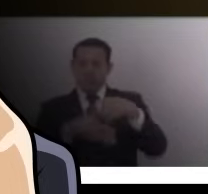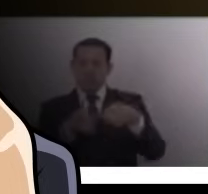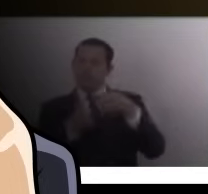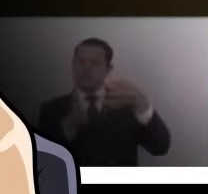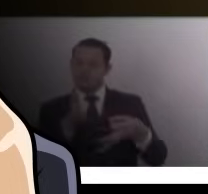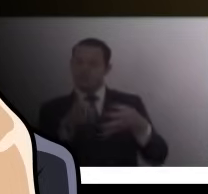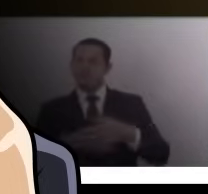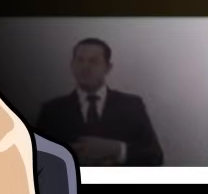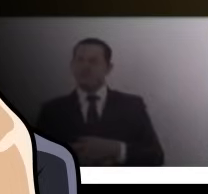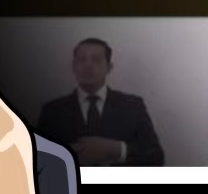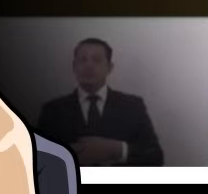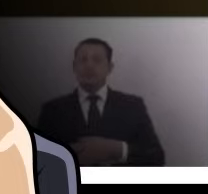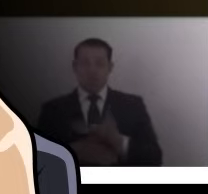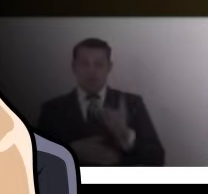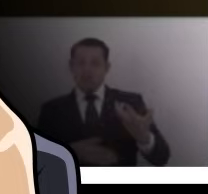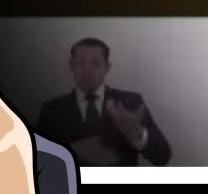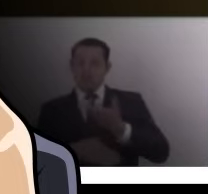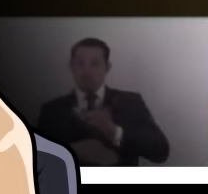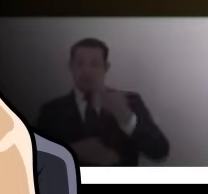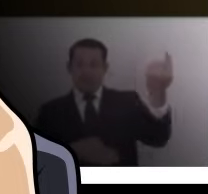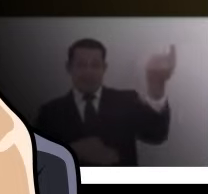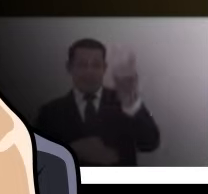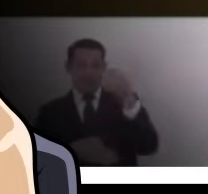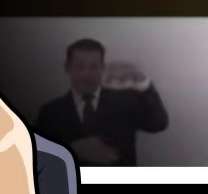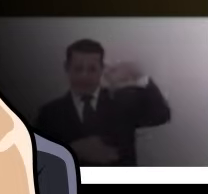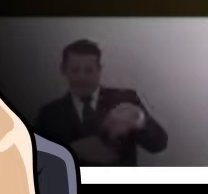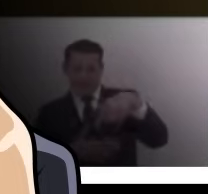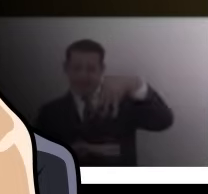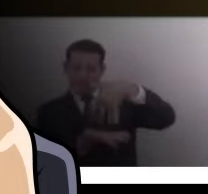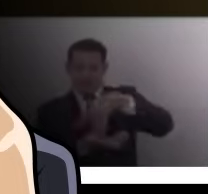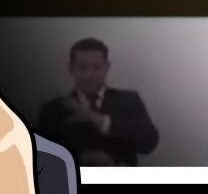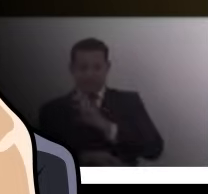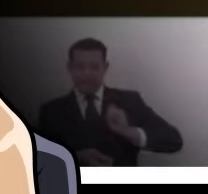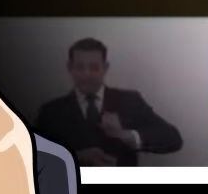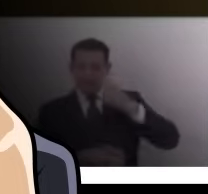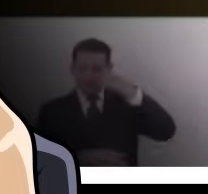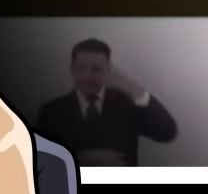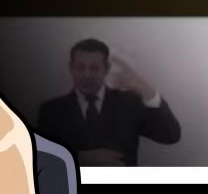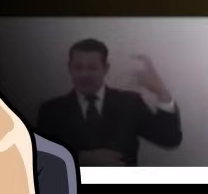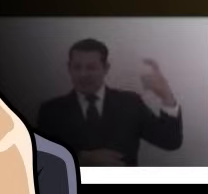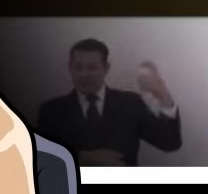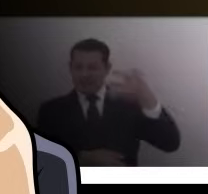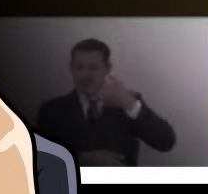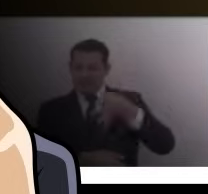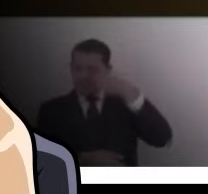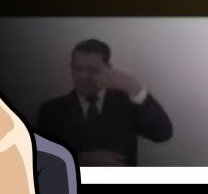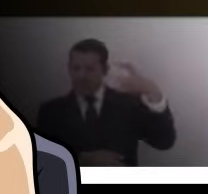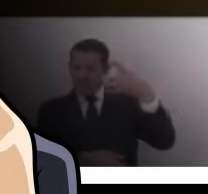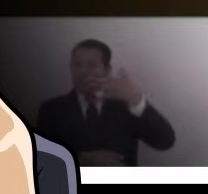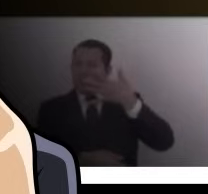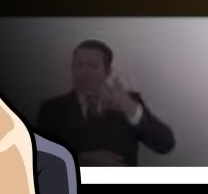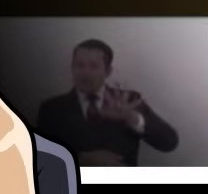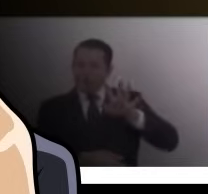Legislativa. Cuando nosotros venimos acá, y el pueblo salvadoreño lo recordará, era